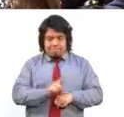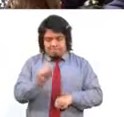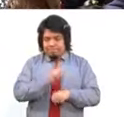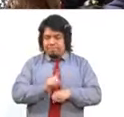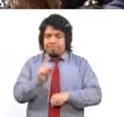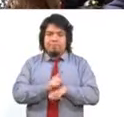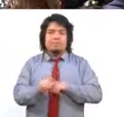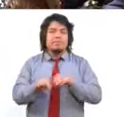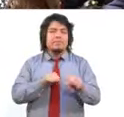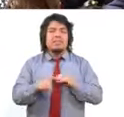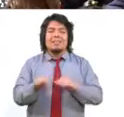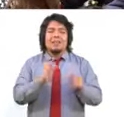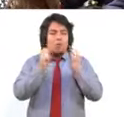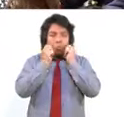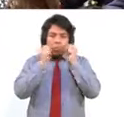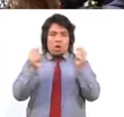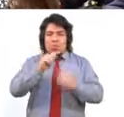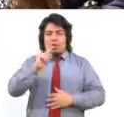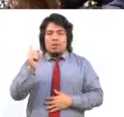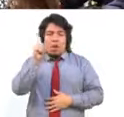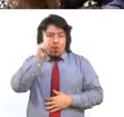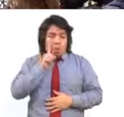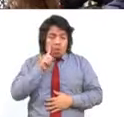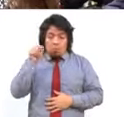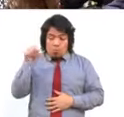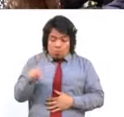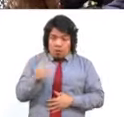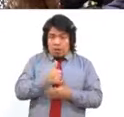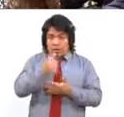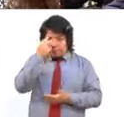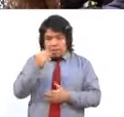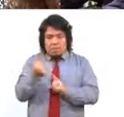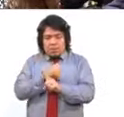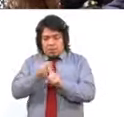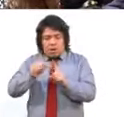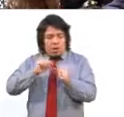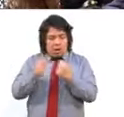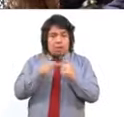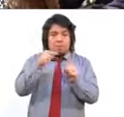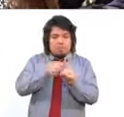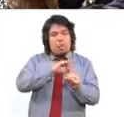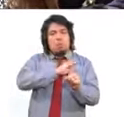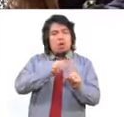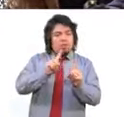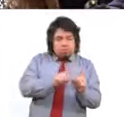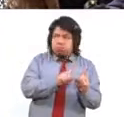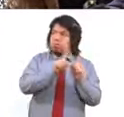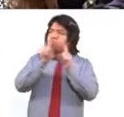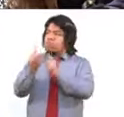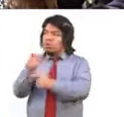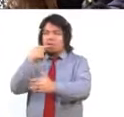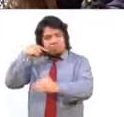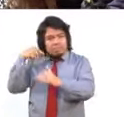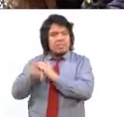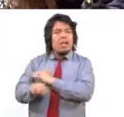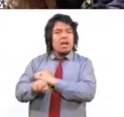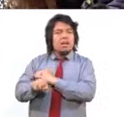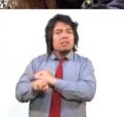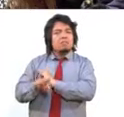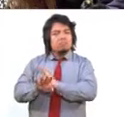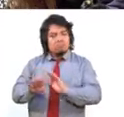cualquier mujer que sea agredida en esta ciudad asista a presentar su denuncia y